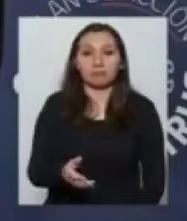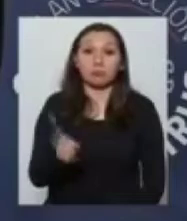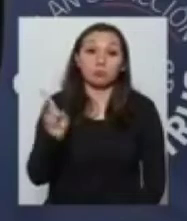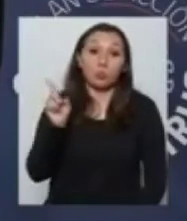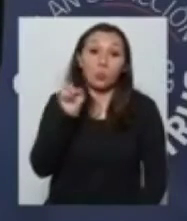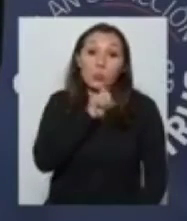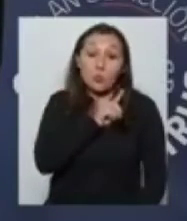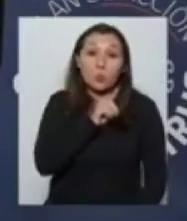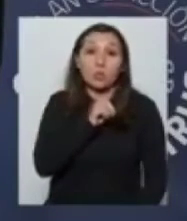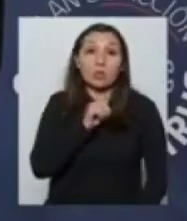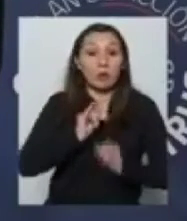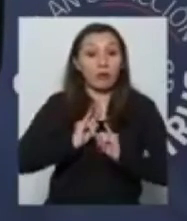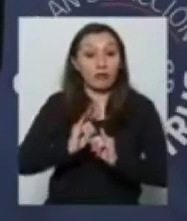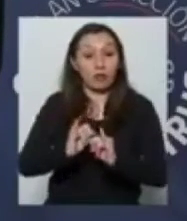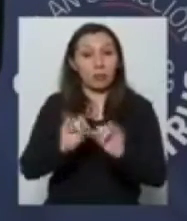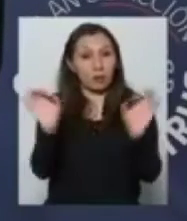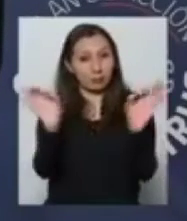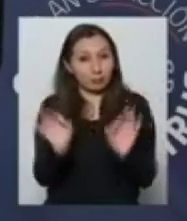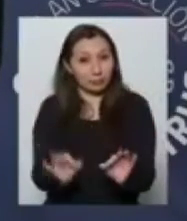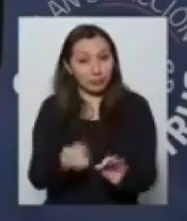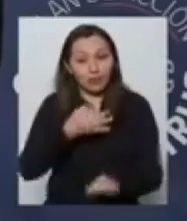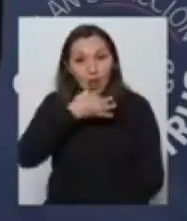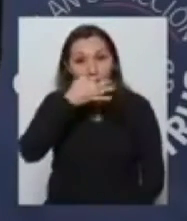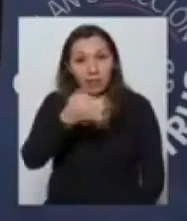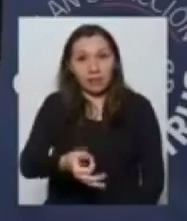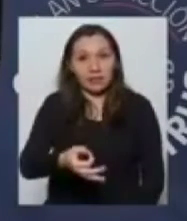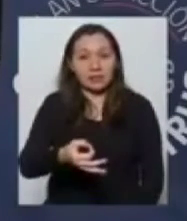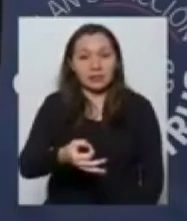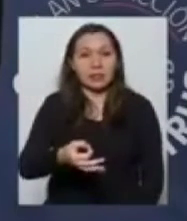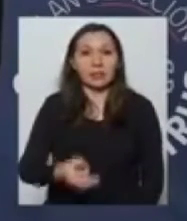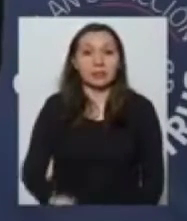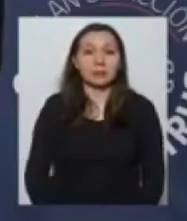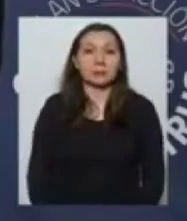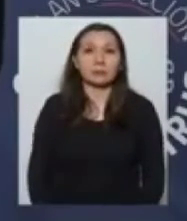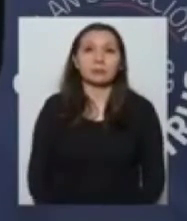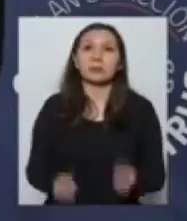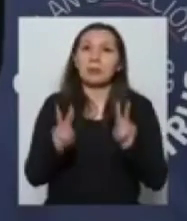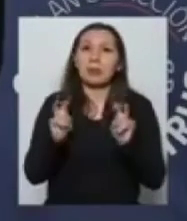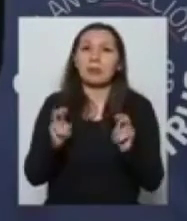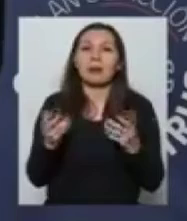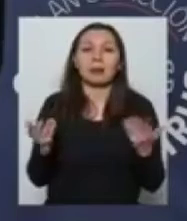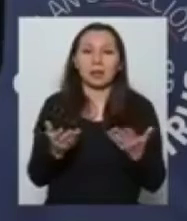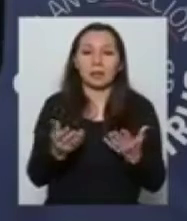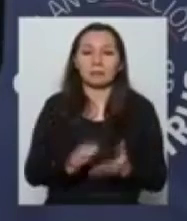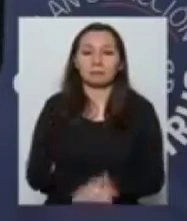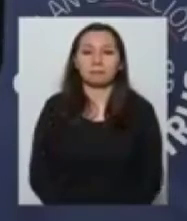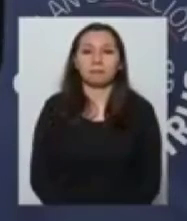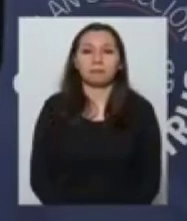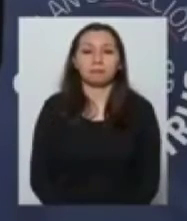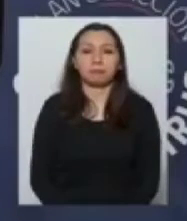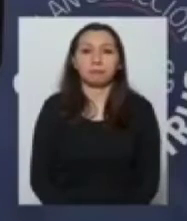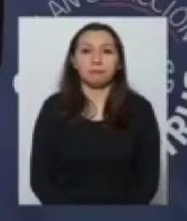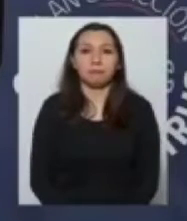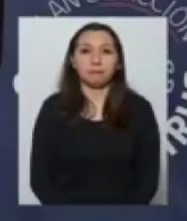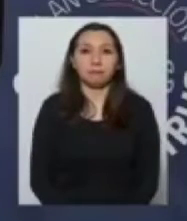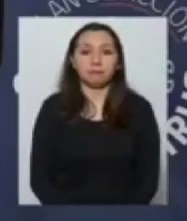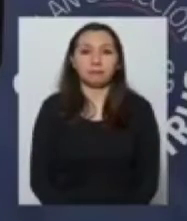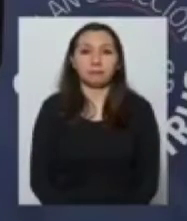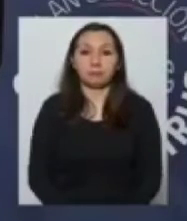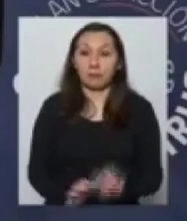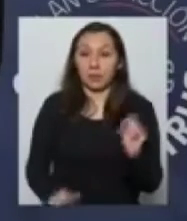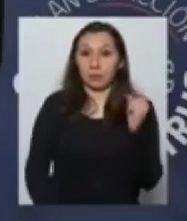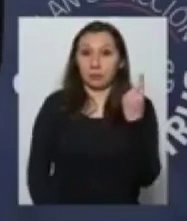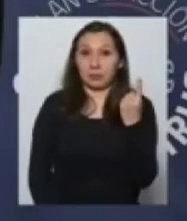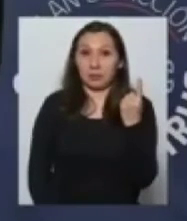Los últimos puntos a los que quiero hacer referencia son los siguientes. En